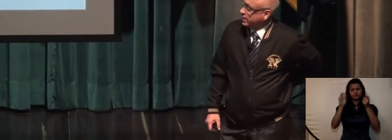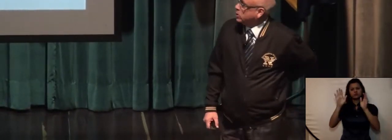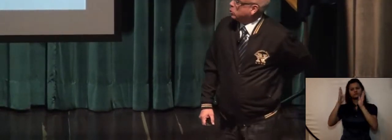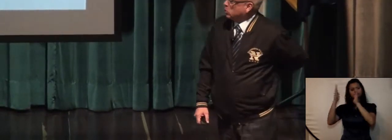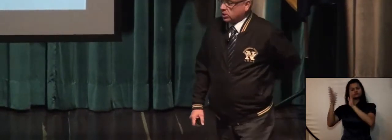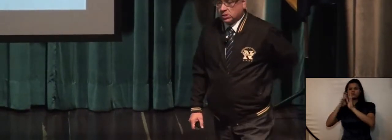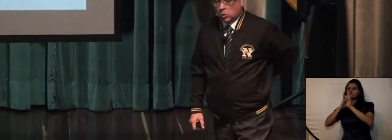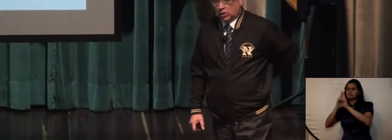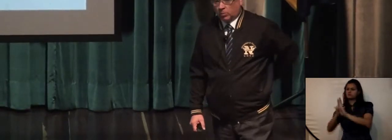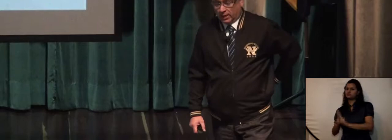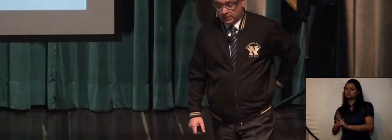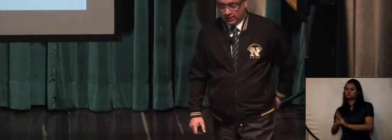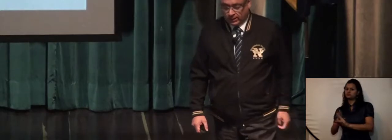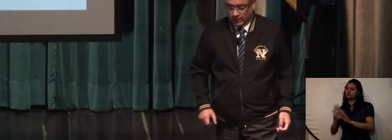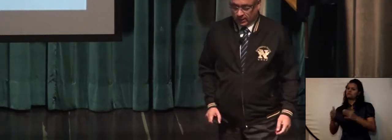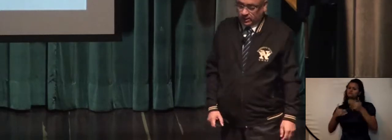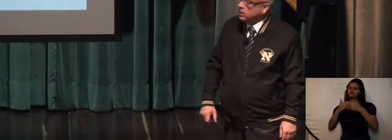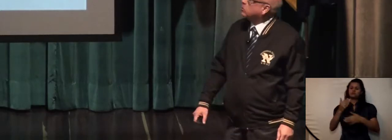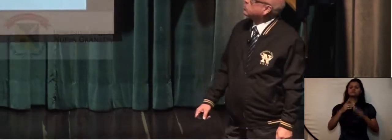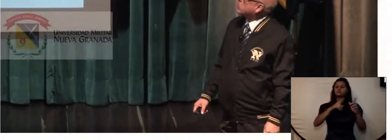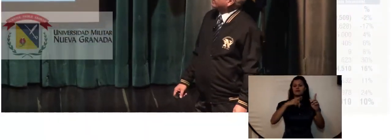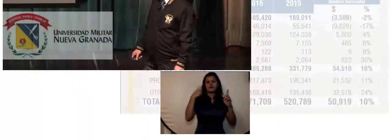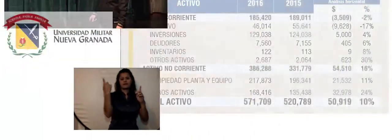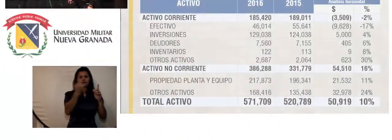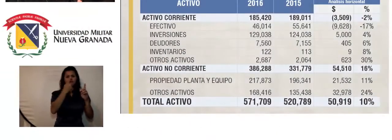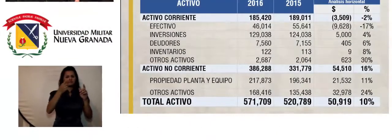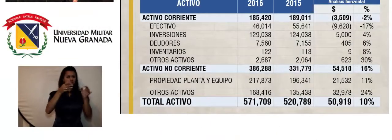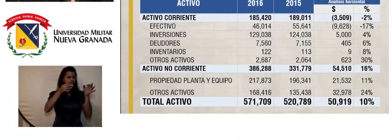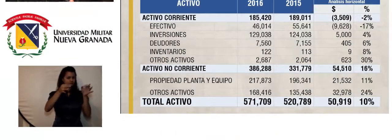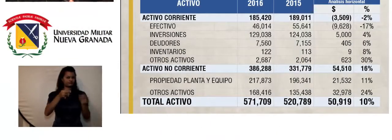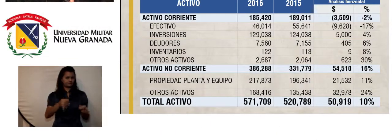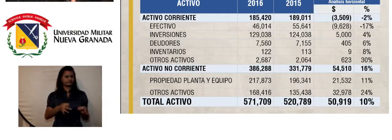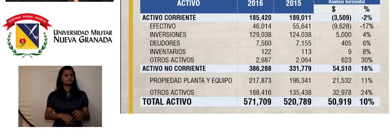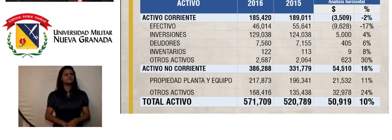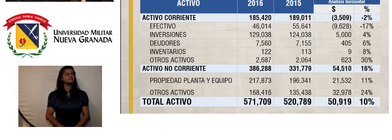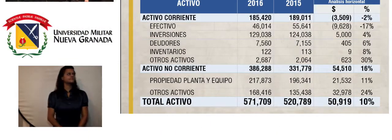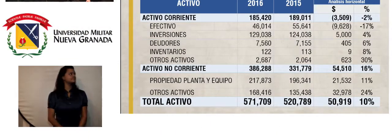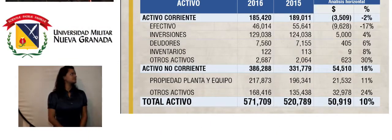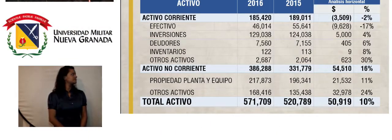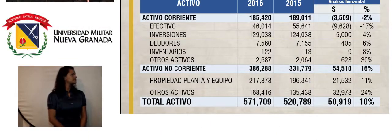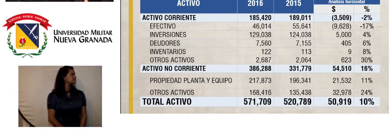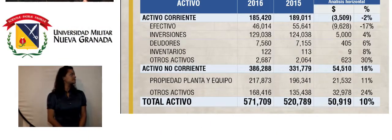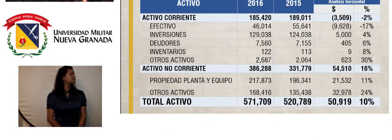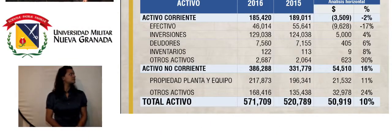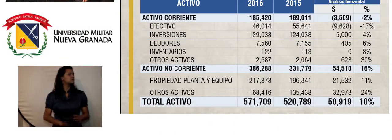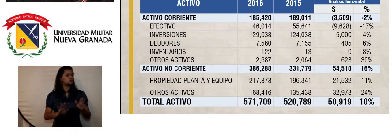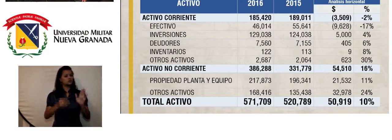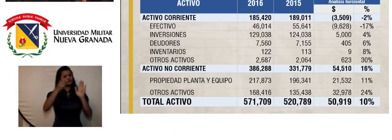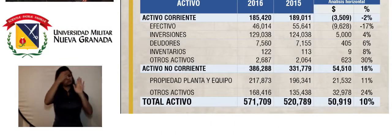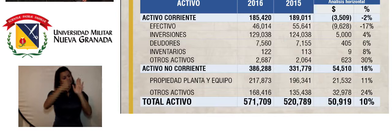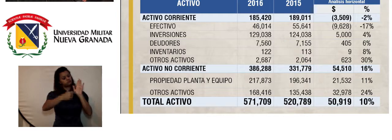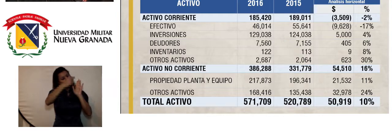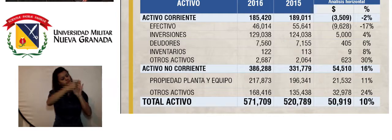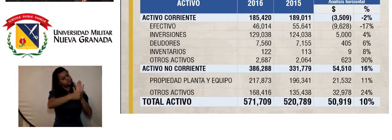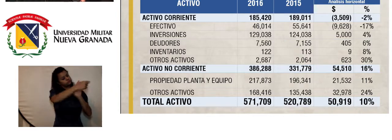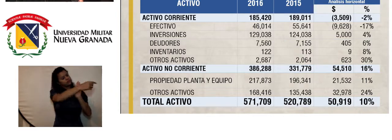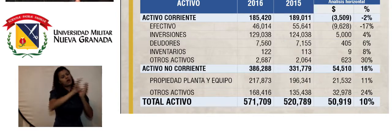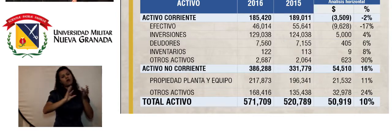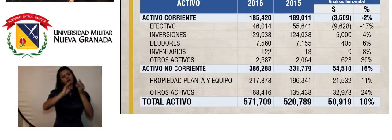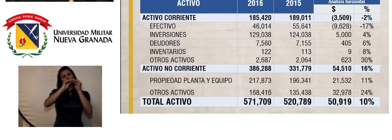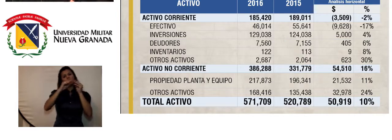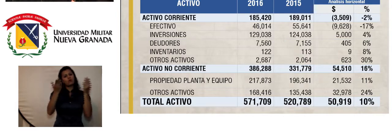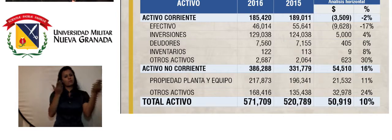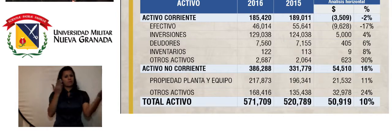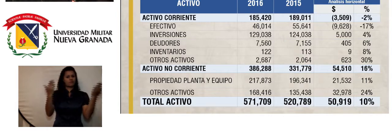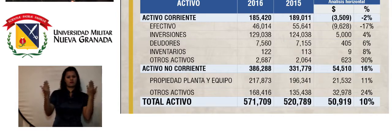a iniciar entonces con el balance general Las cifras se presentan en forma comparativa con el